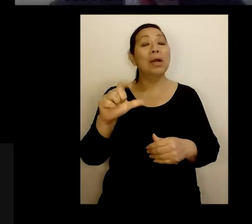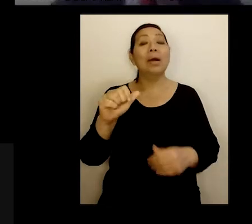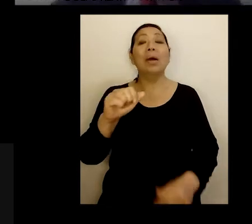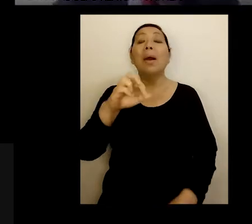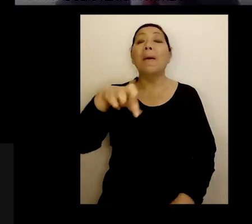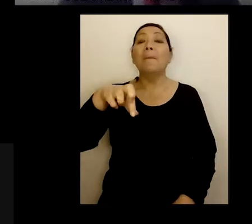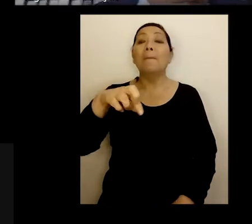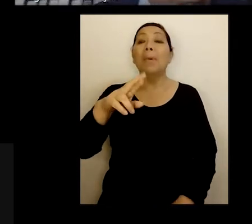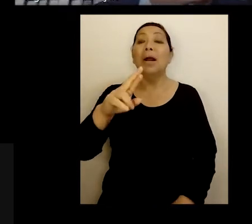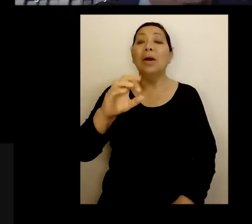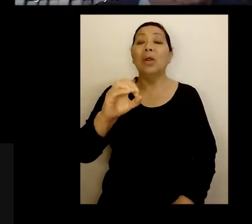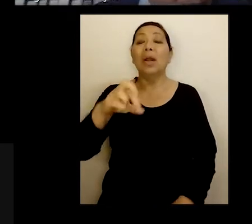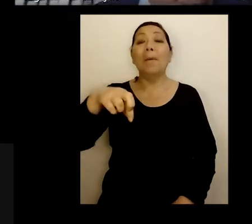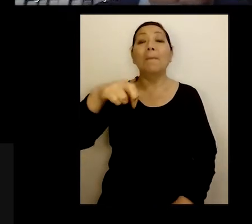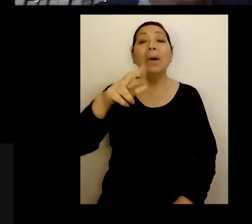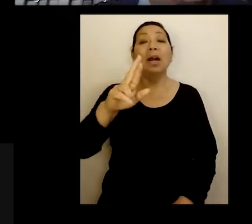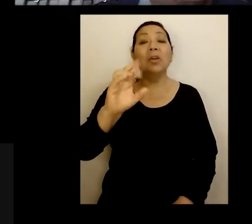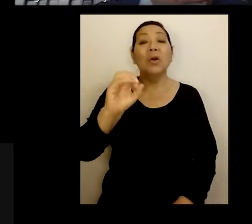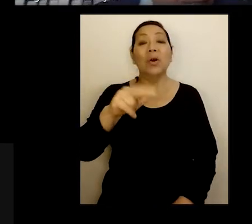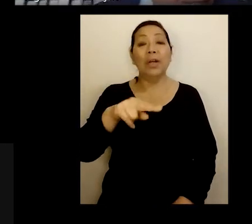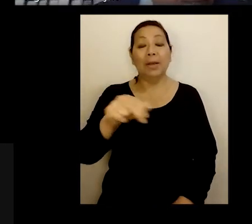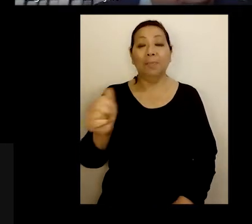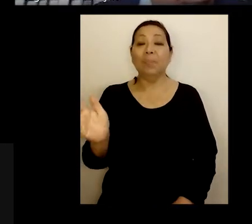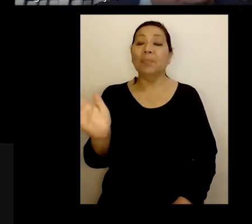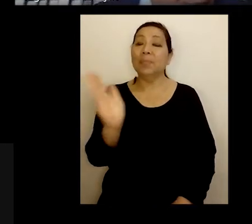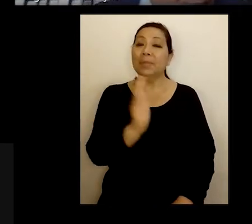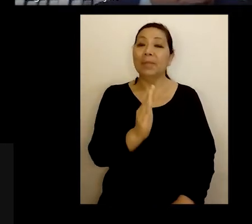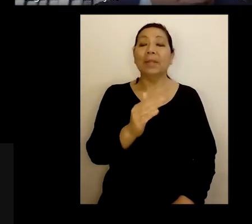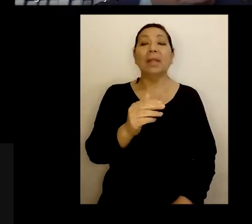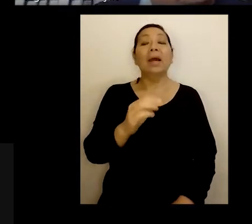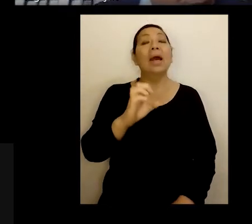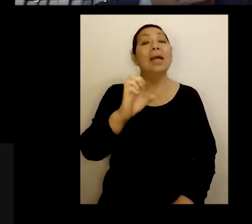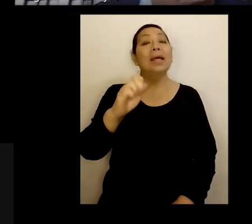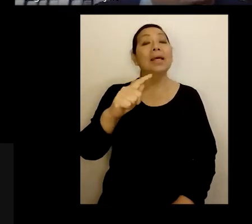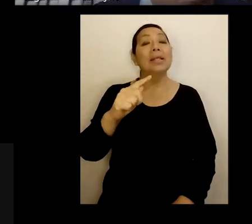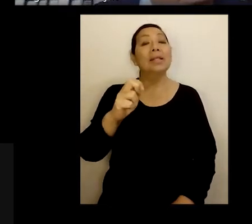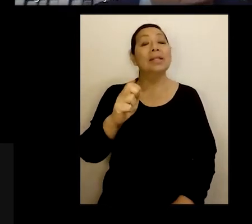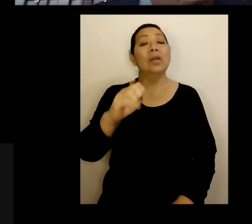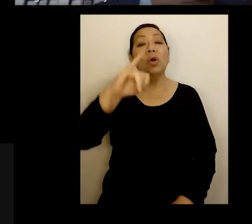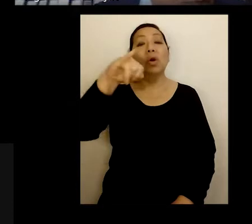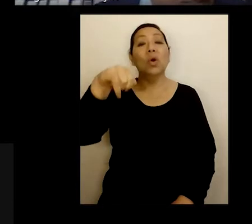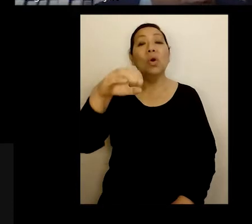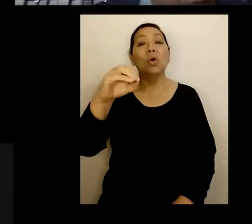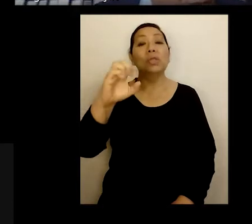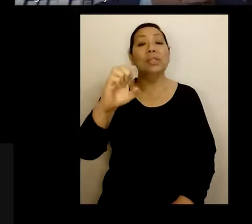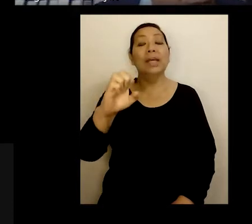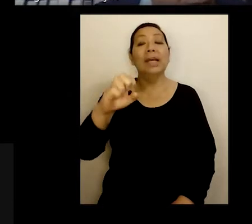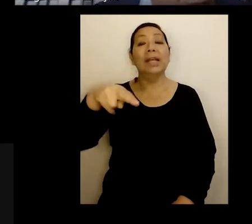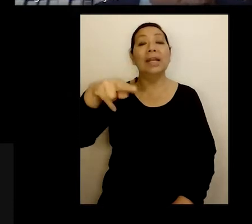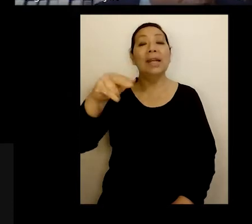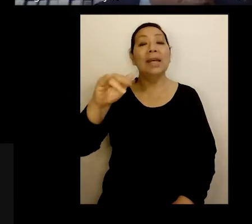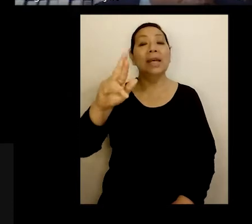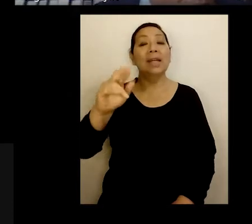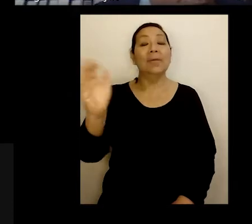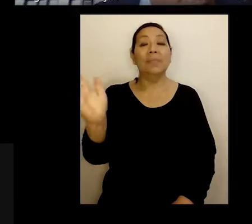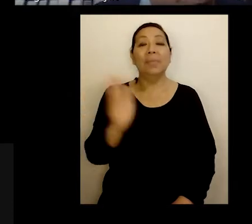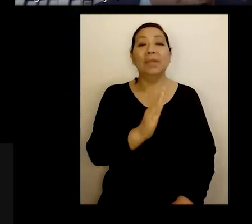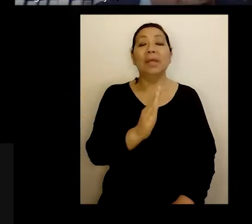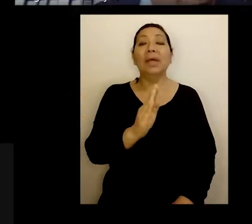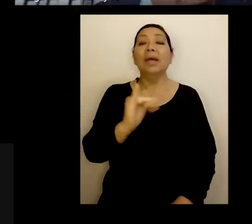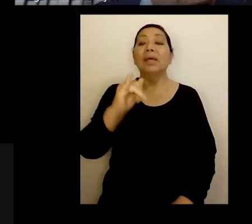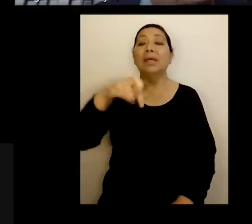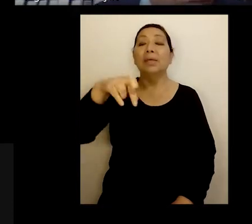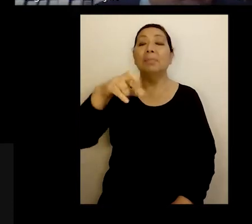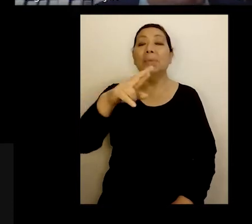José Pariona Pastrana, Elvia Barrios Alvarado, José Neira Flores, Segundo Morales